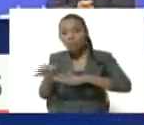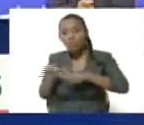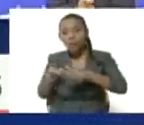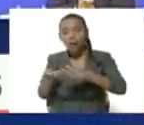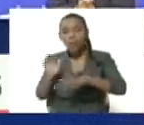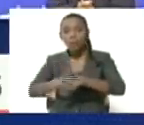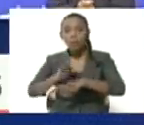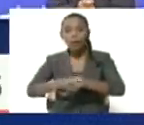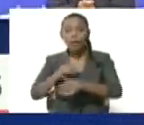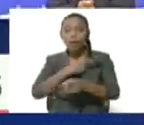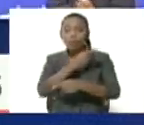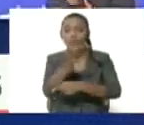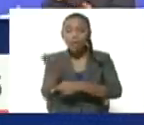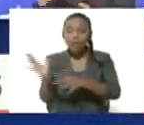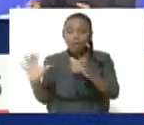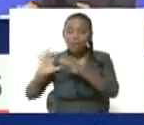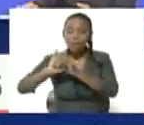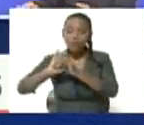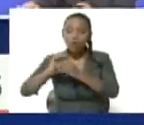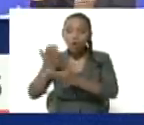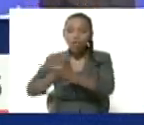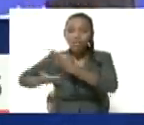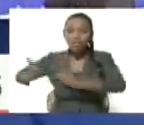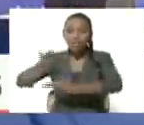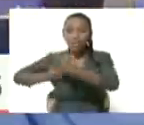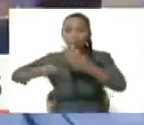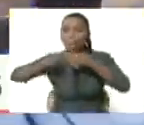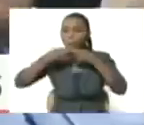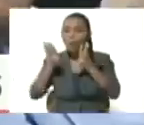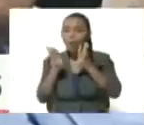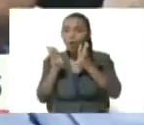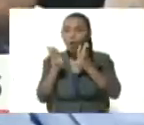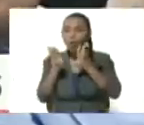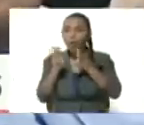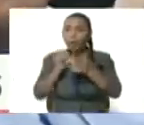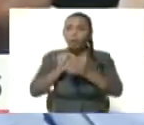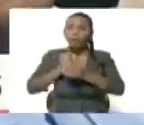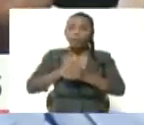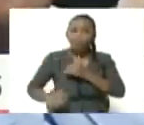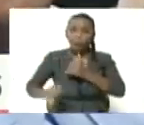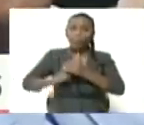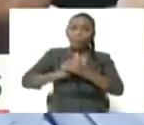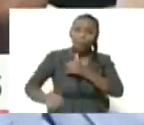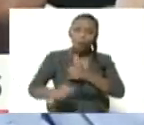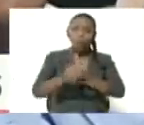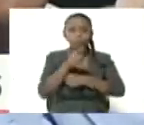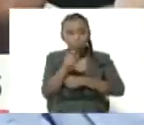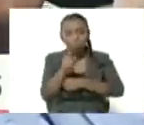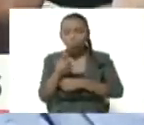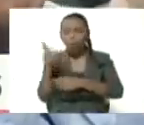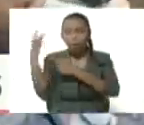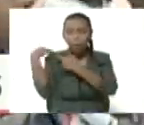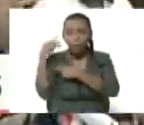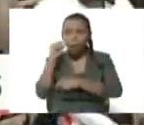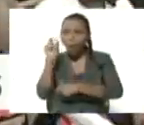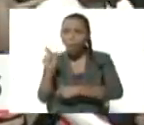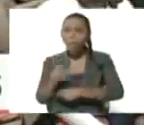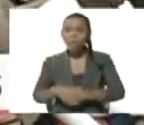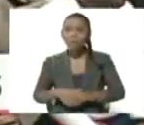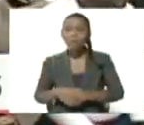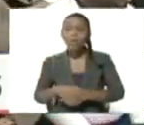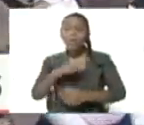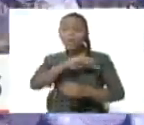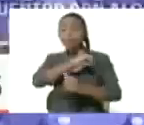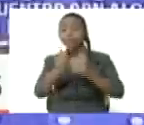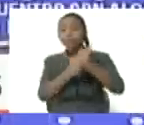tiene que estar con ustedes, los servicios públicos, a parir, Reverol, a parir. Y el vicepresidente de